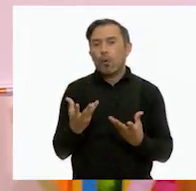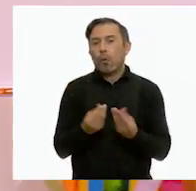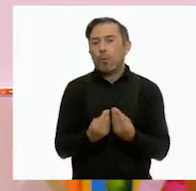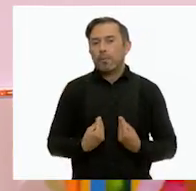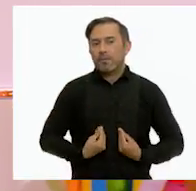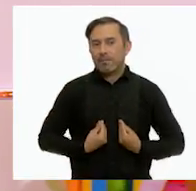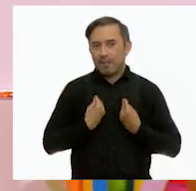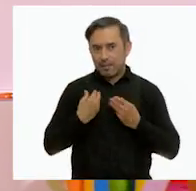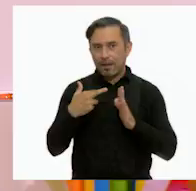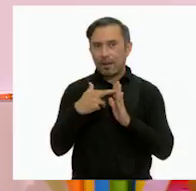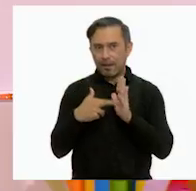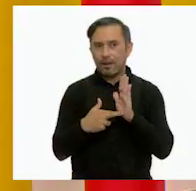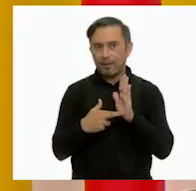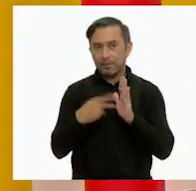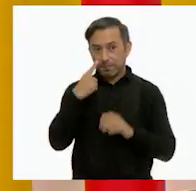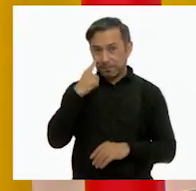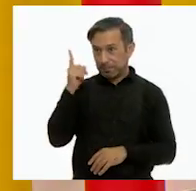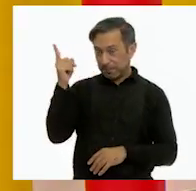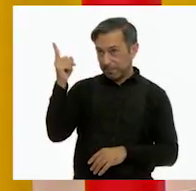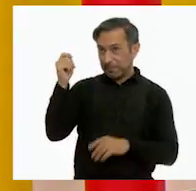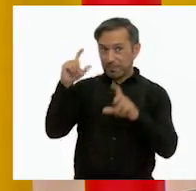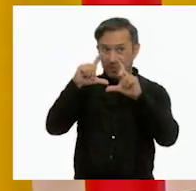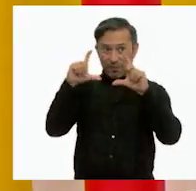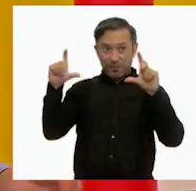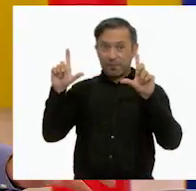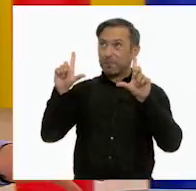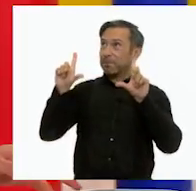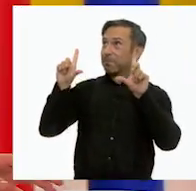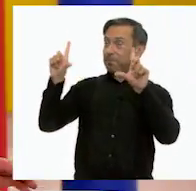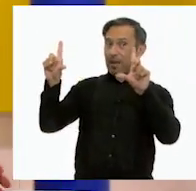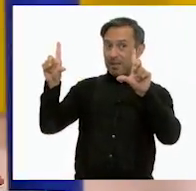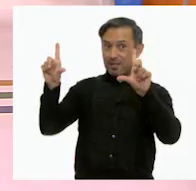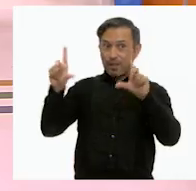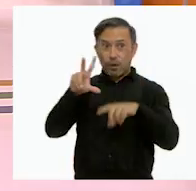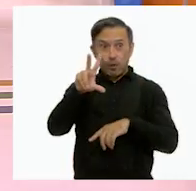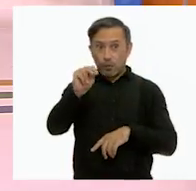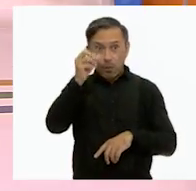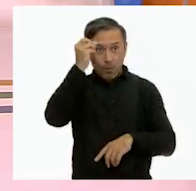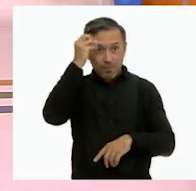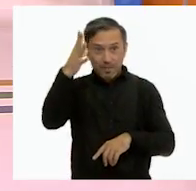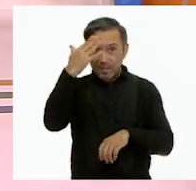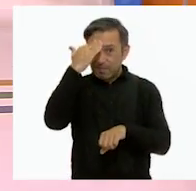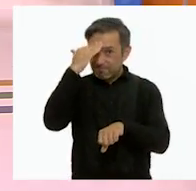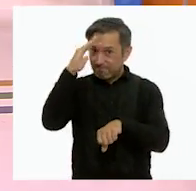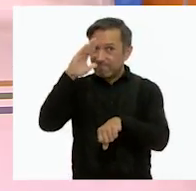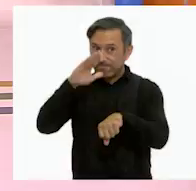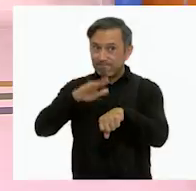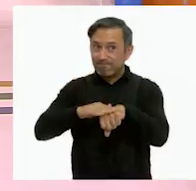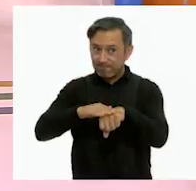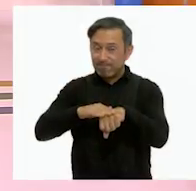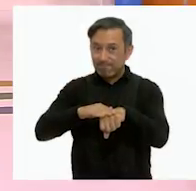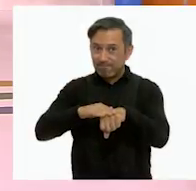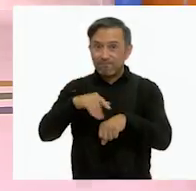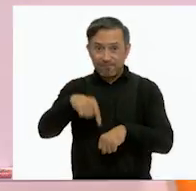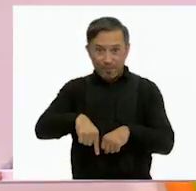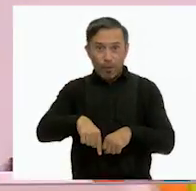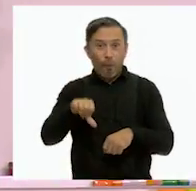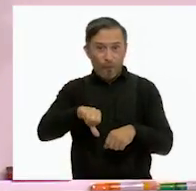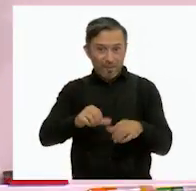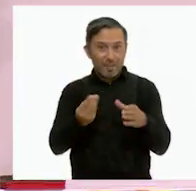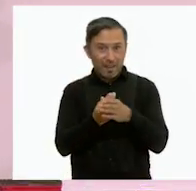a pegar por acá para que no se nos olvide y lo tengamos bien presente durante la clase del día